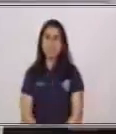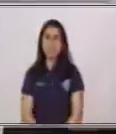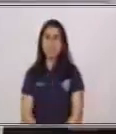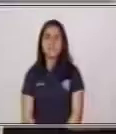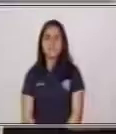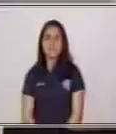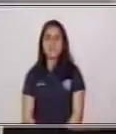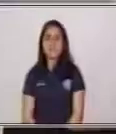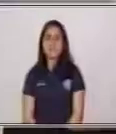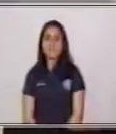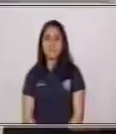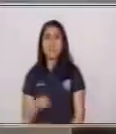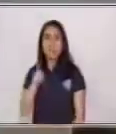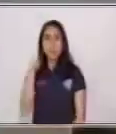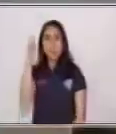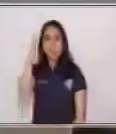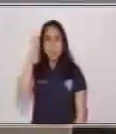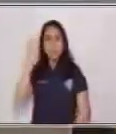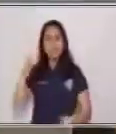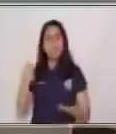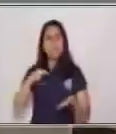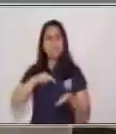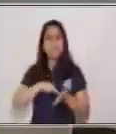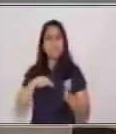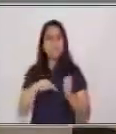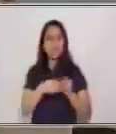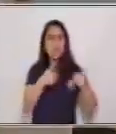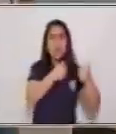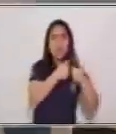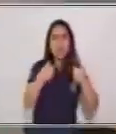¿Te recuerdas tú qué es la división silábica?